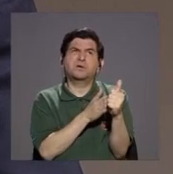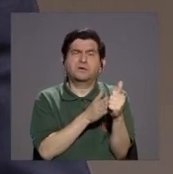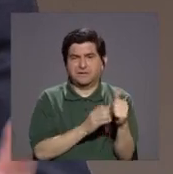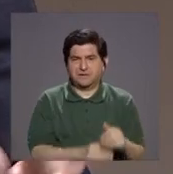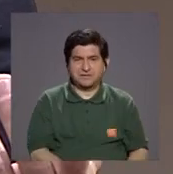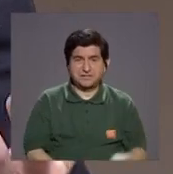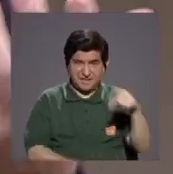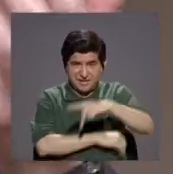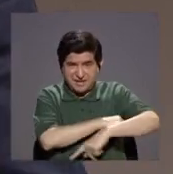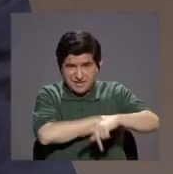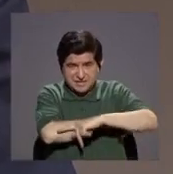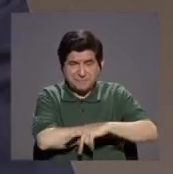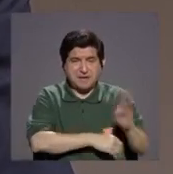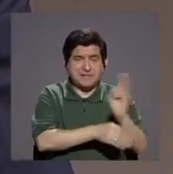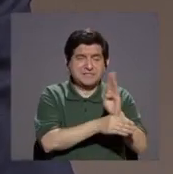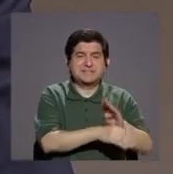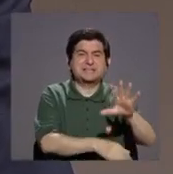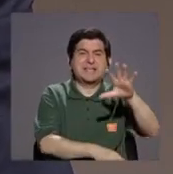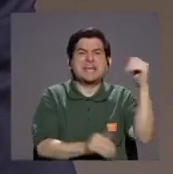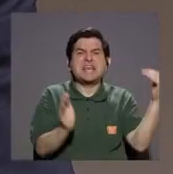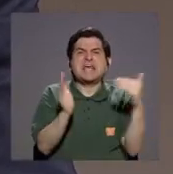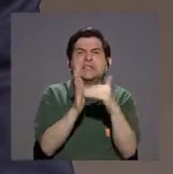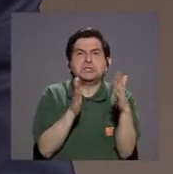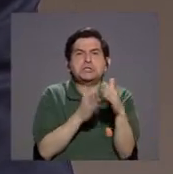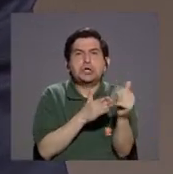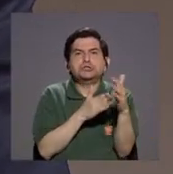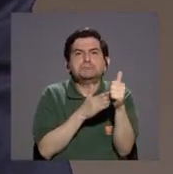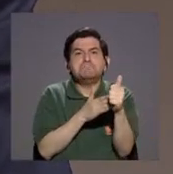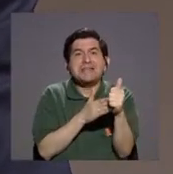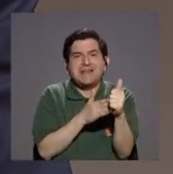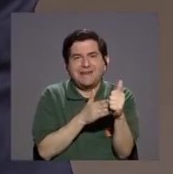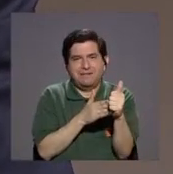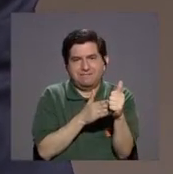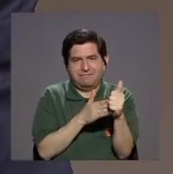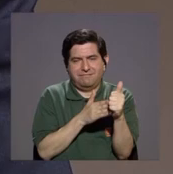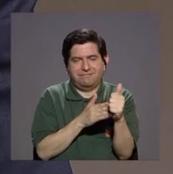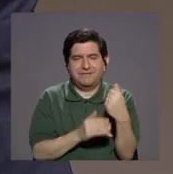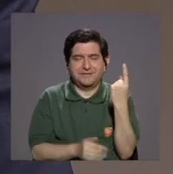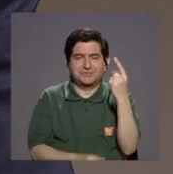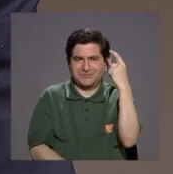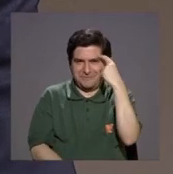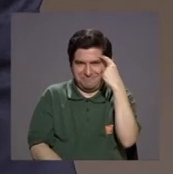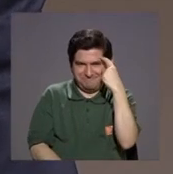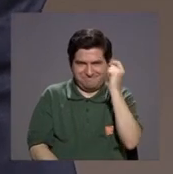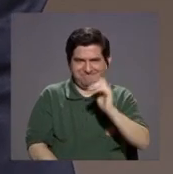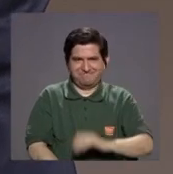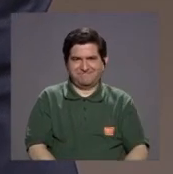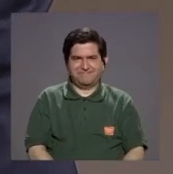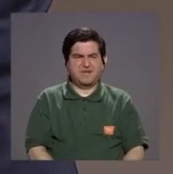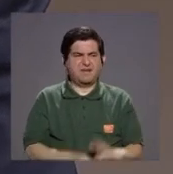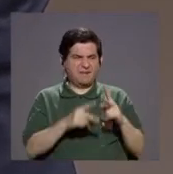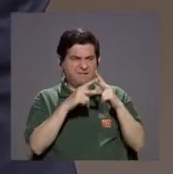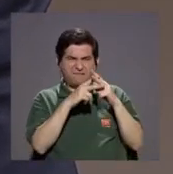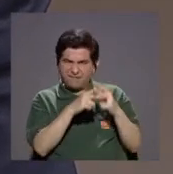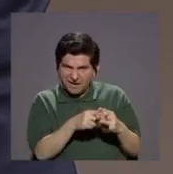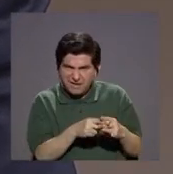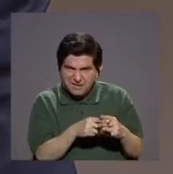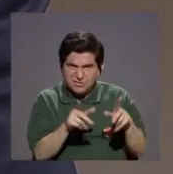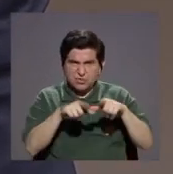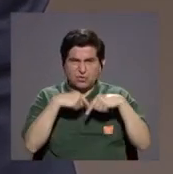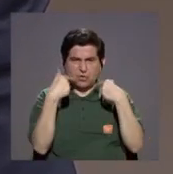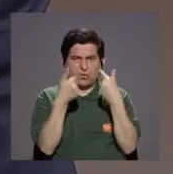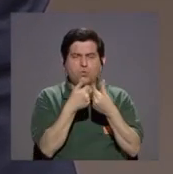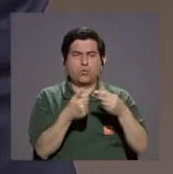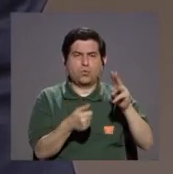pequeño en este país para un banco son 500 mil dólares nada más para dimensionarlo un crédito para grupo